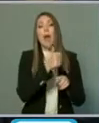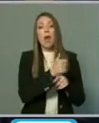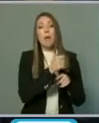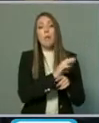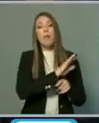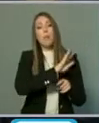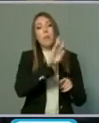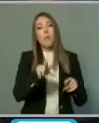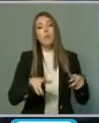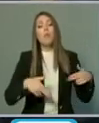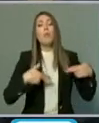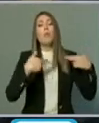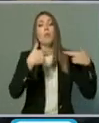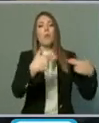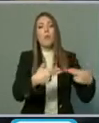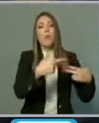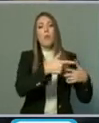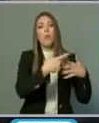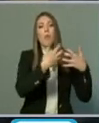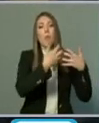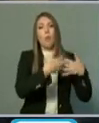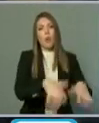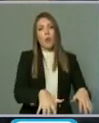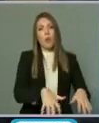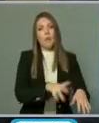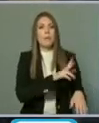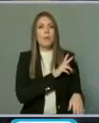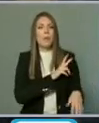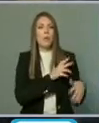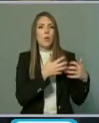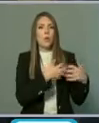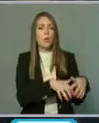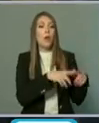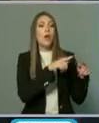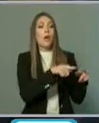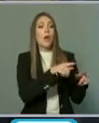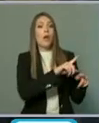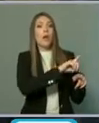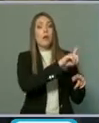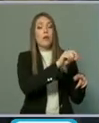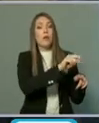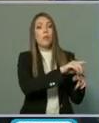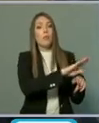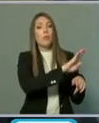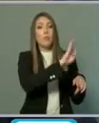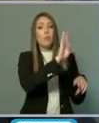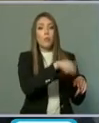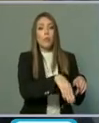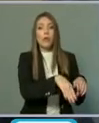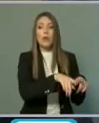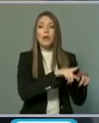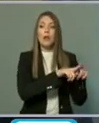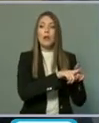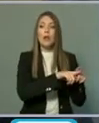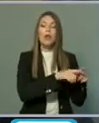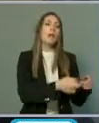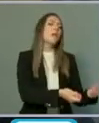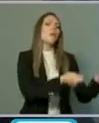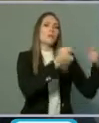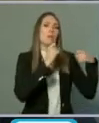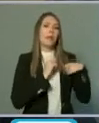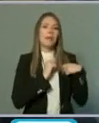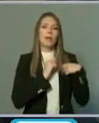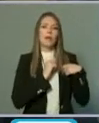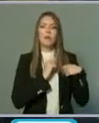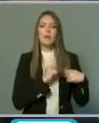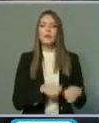abuelo al cuñado, que es mi cuñado en realidad. Y de mi cuñado, después de que murió él y mi hermana, seguí yo.